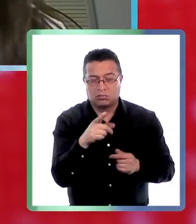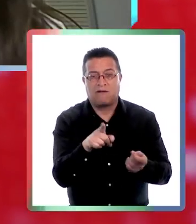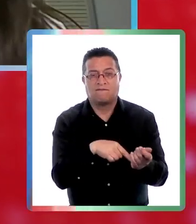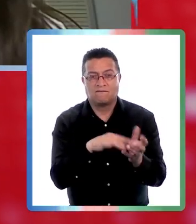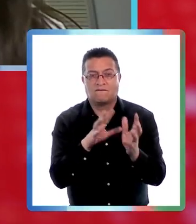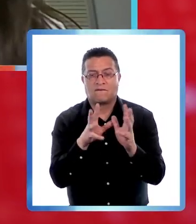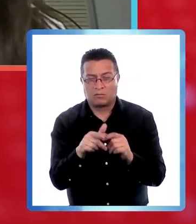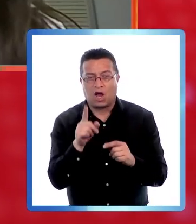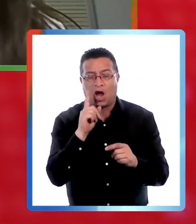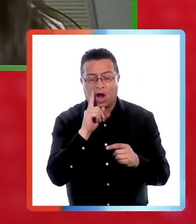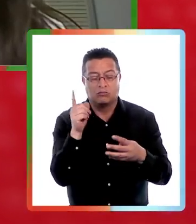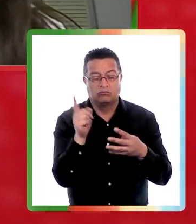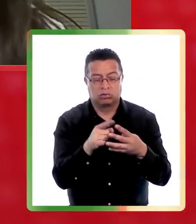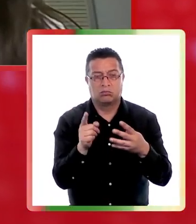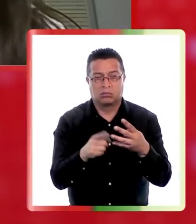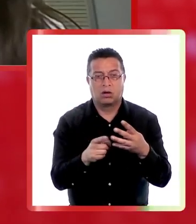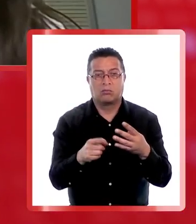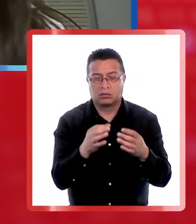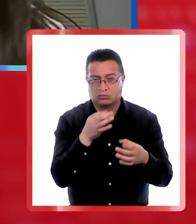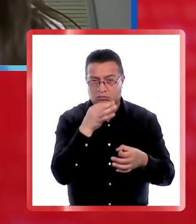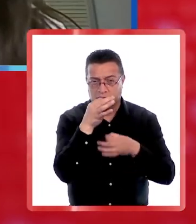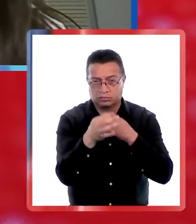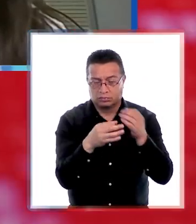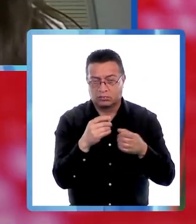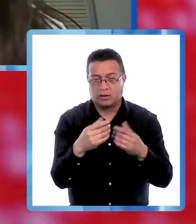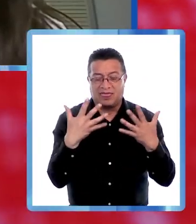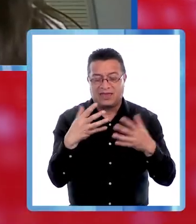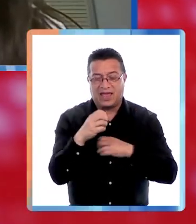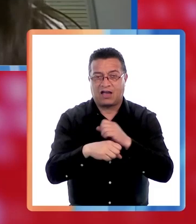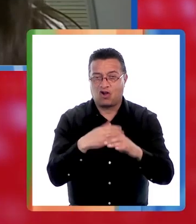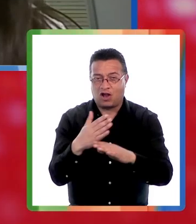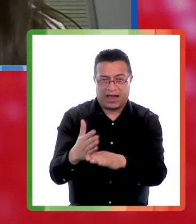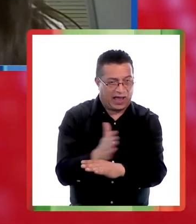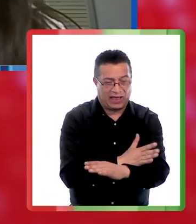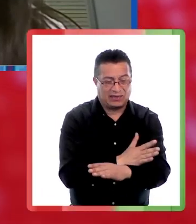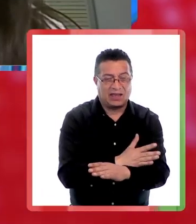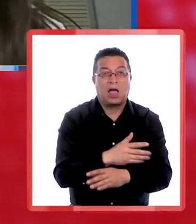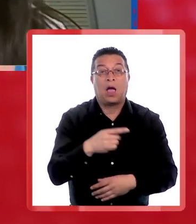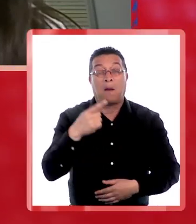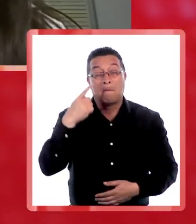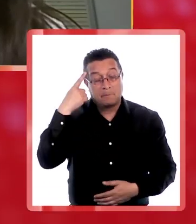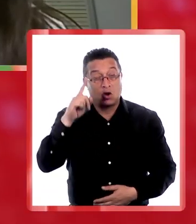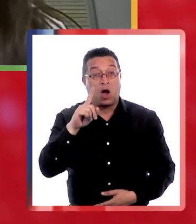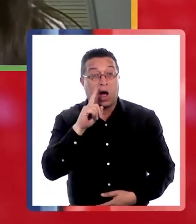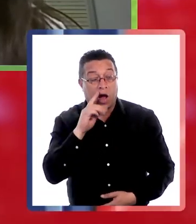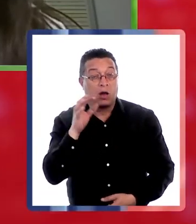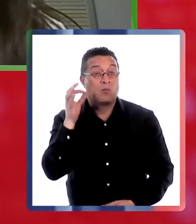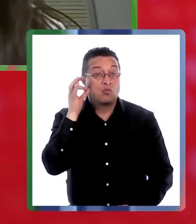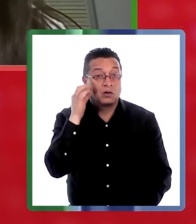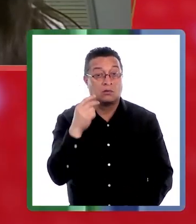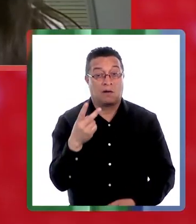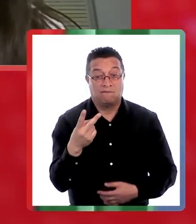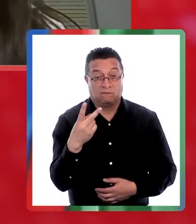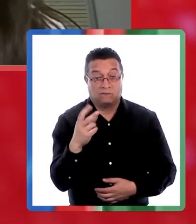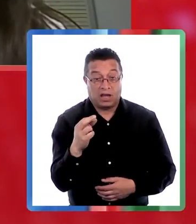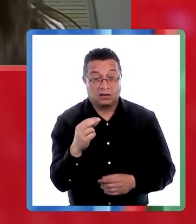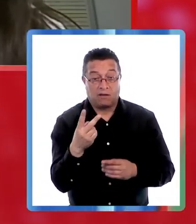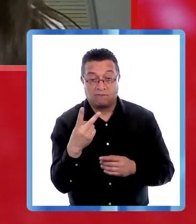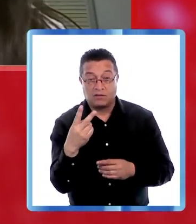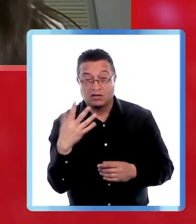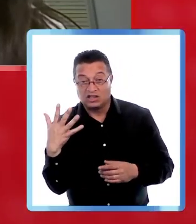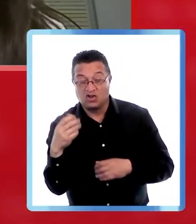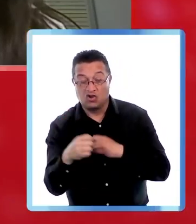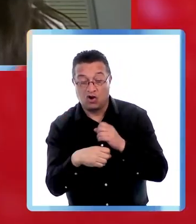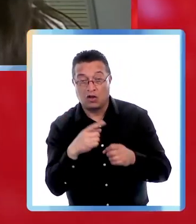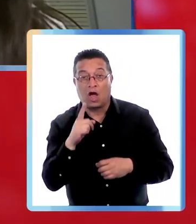antecedentes familiares, lo recomendable es hacerlo 10 años antes. Pero también hay mujeres, por ejemplo, de 20 y tantos años que